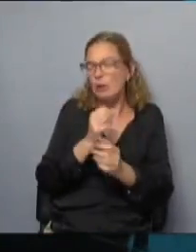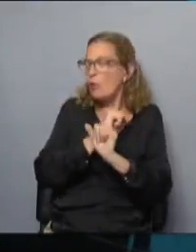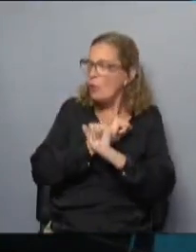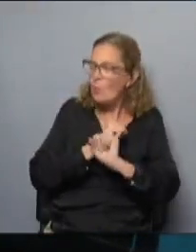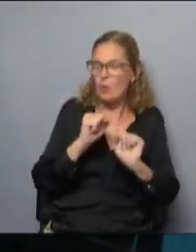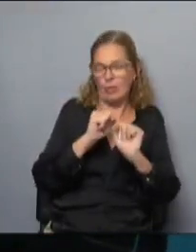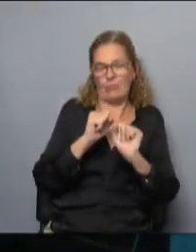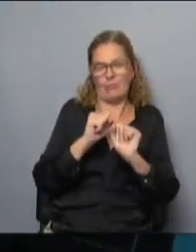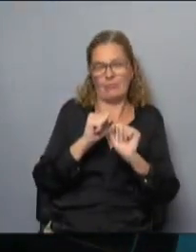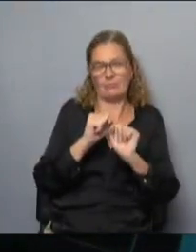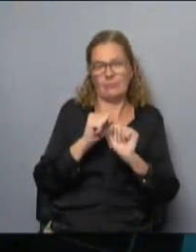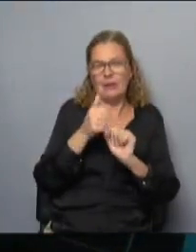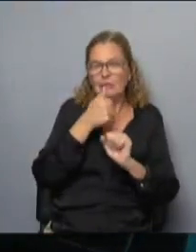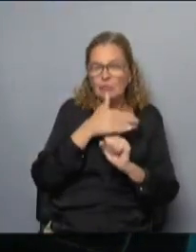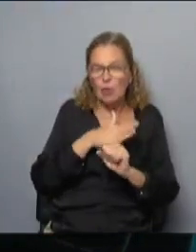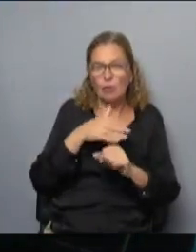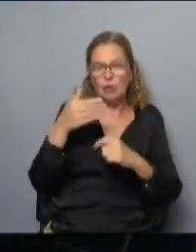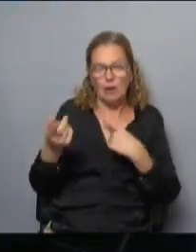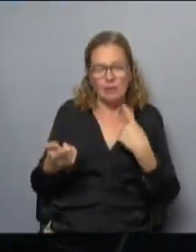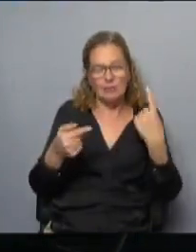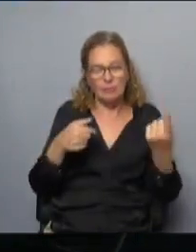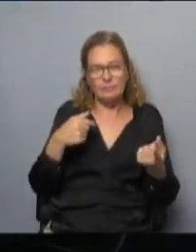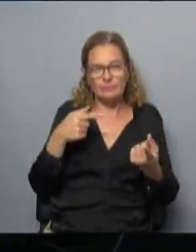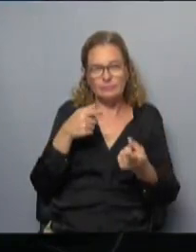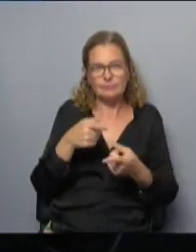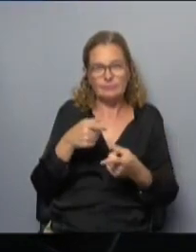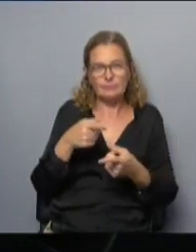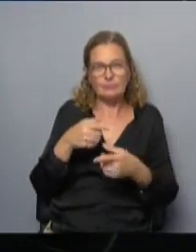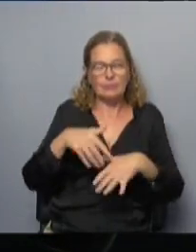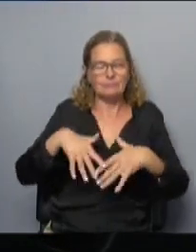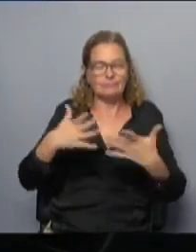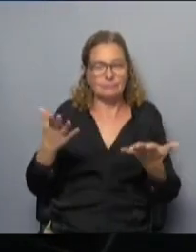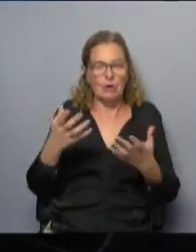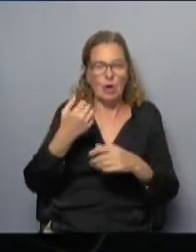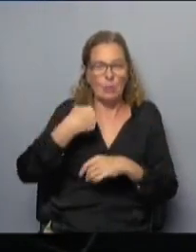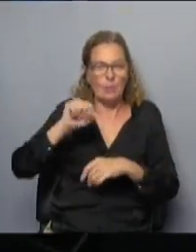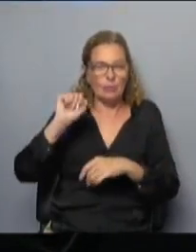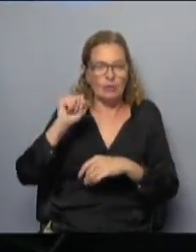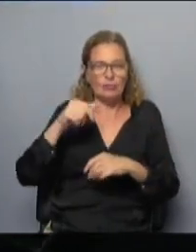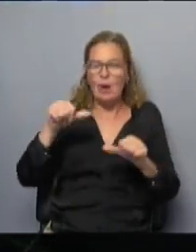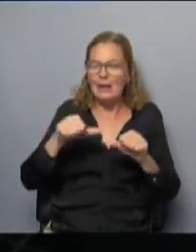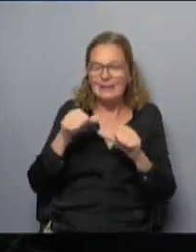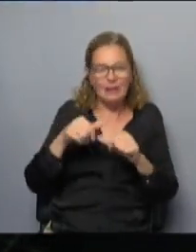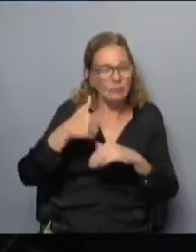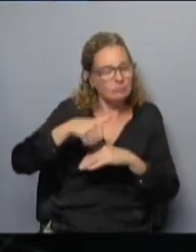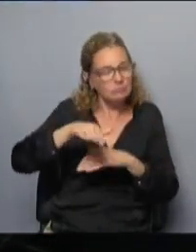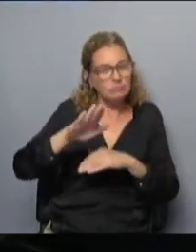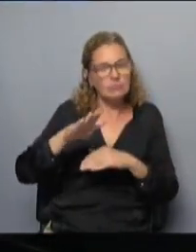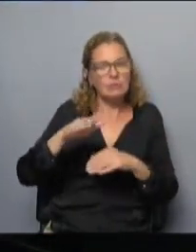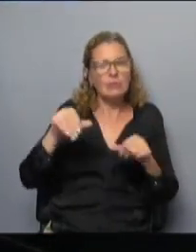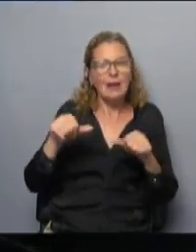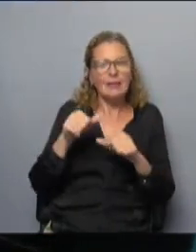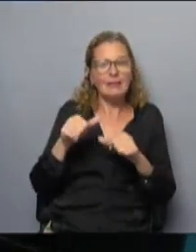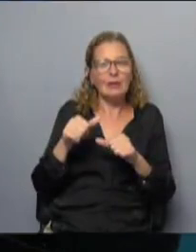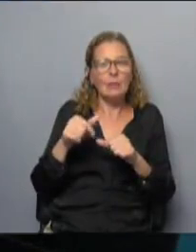si la historia es que es un crack lo que quiere no importa yo tengo que hacerlo tengo que hacerlo